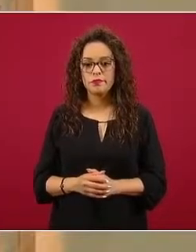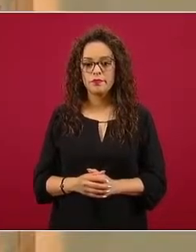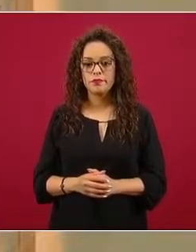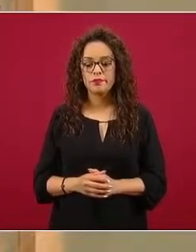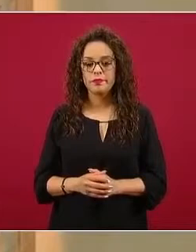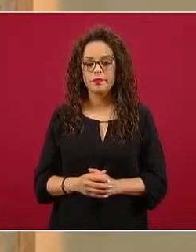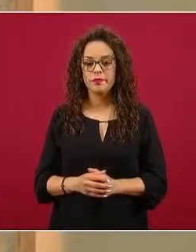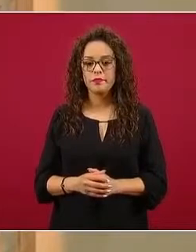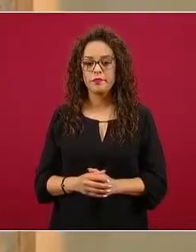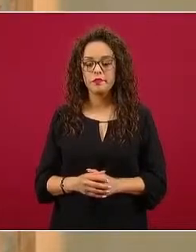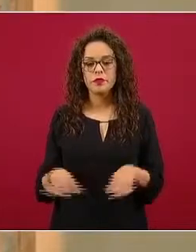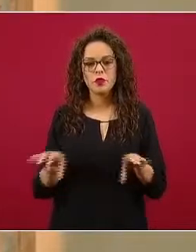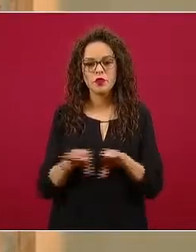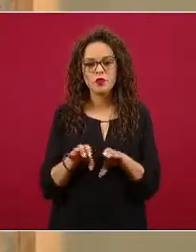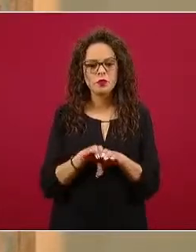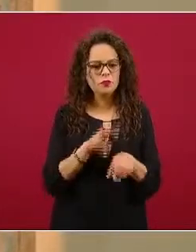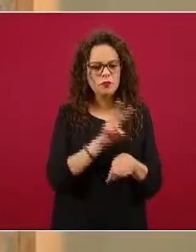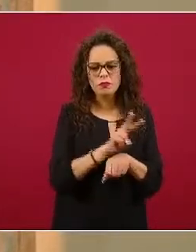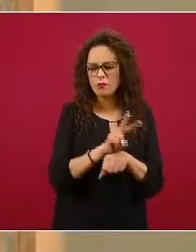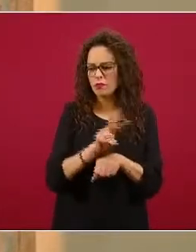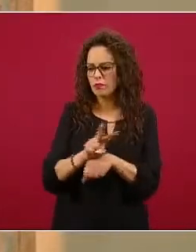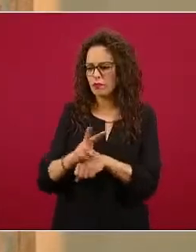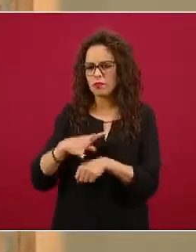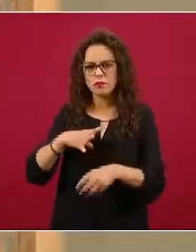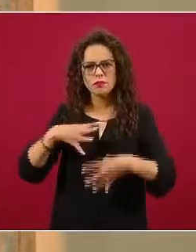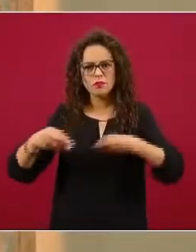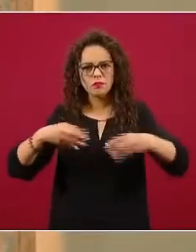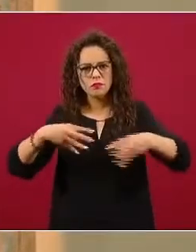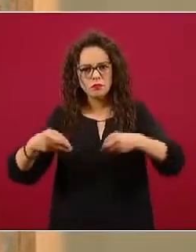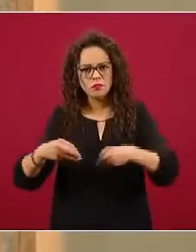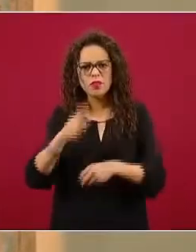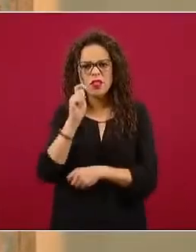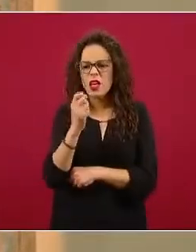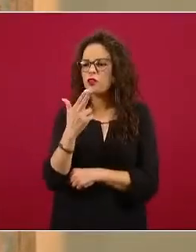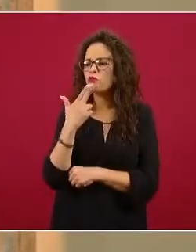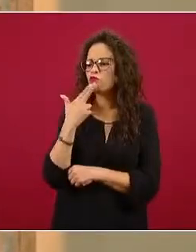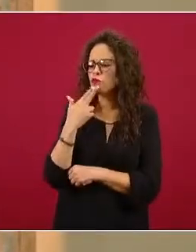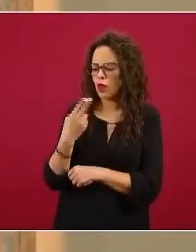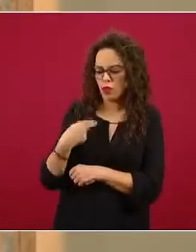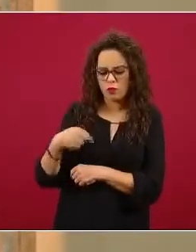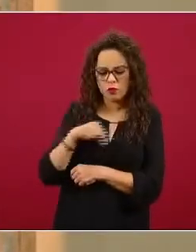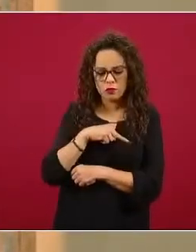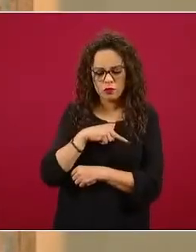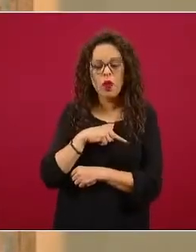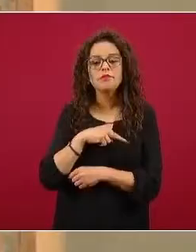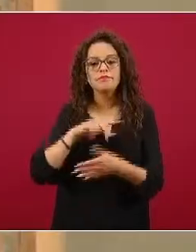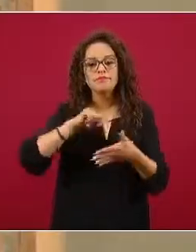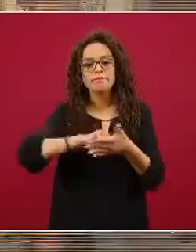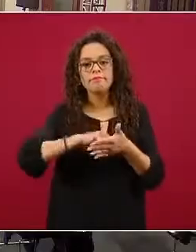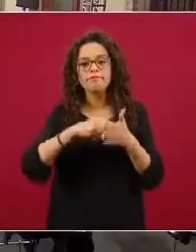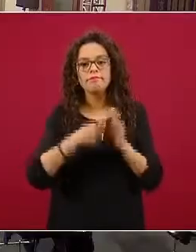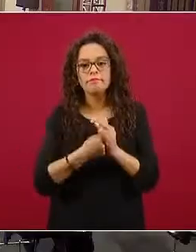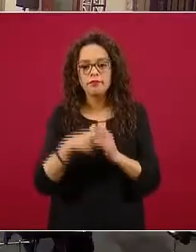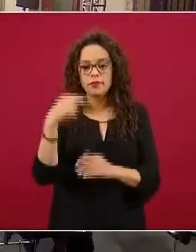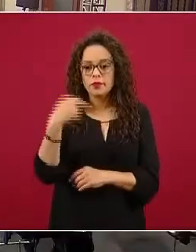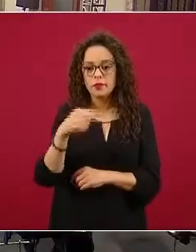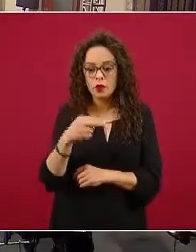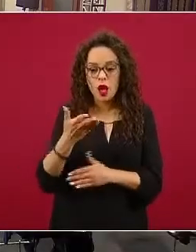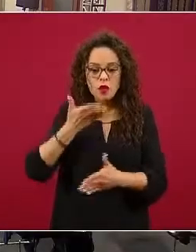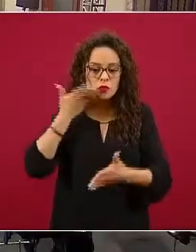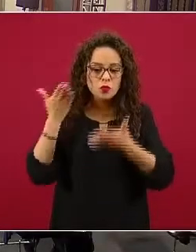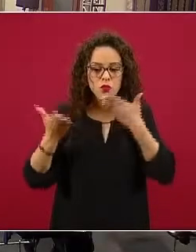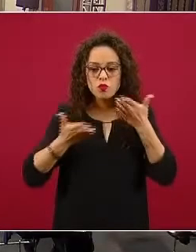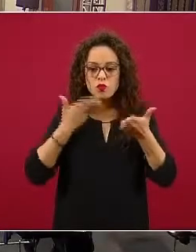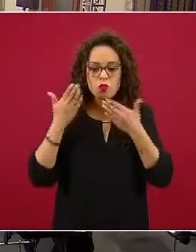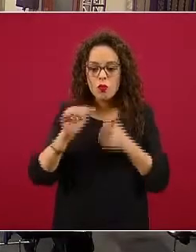Para la vigilancia epidemiológica tenemos una herramienta, un instrumento técnico que se llama estudio